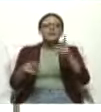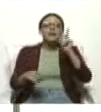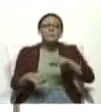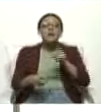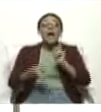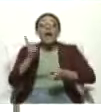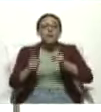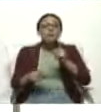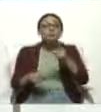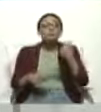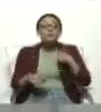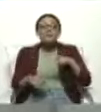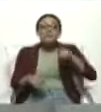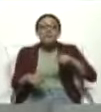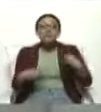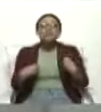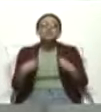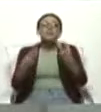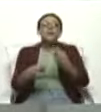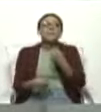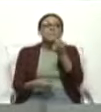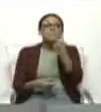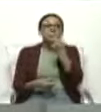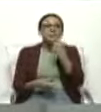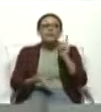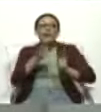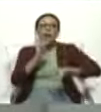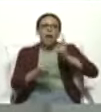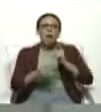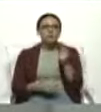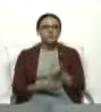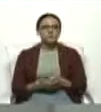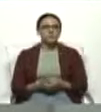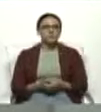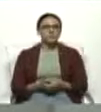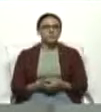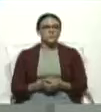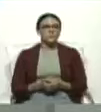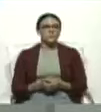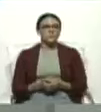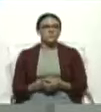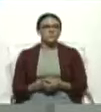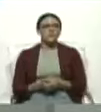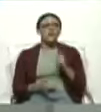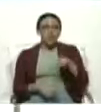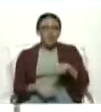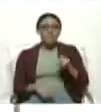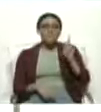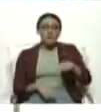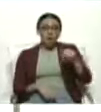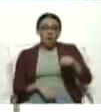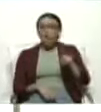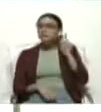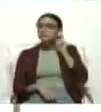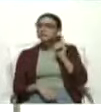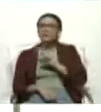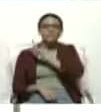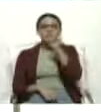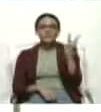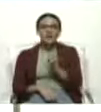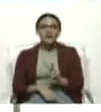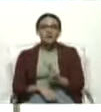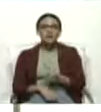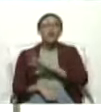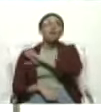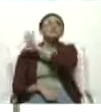medicamentos. Quiero destacar que hoy en toda Venezuela tenemos dispuestos a